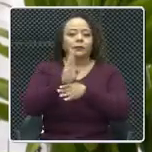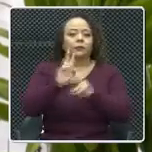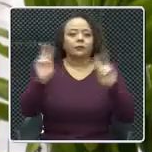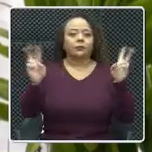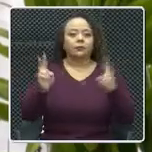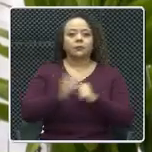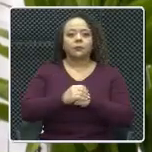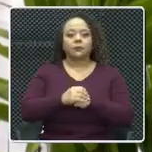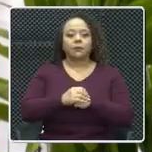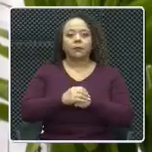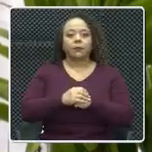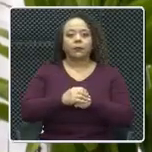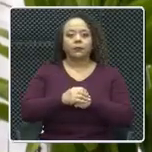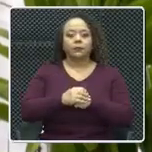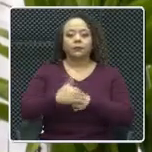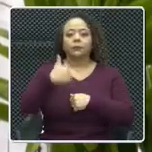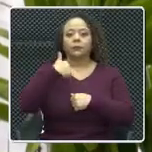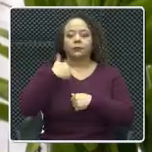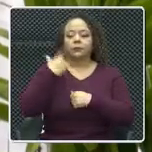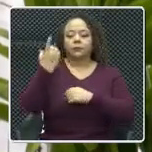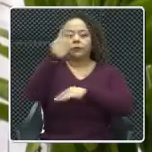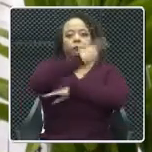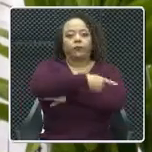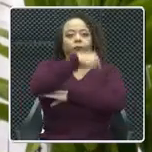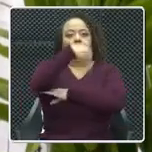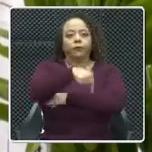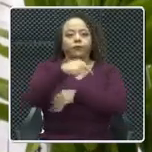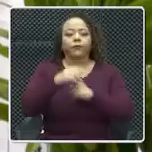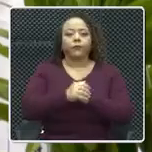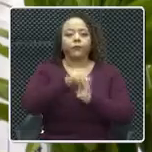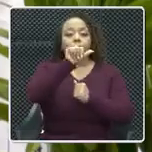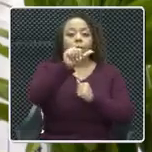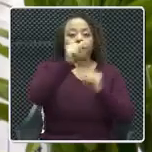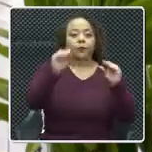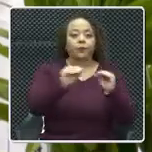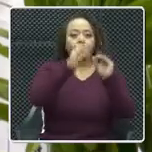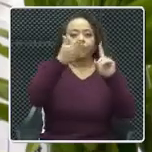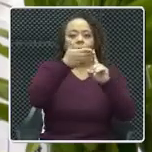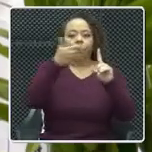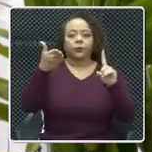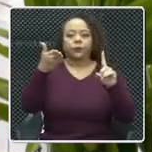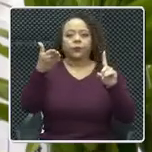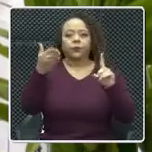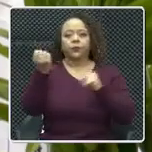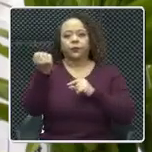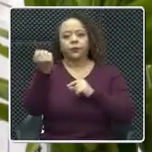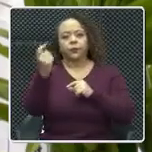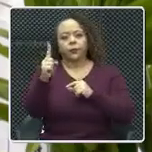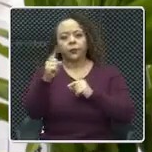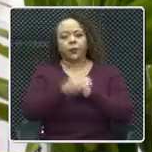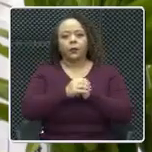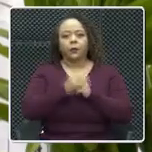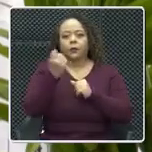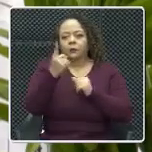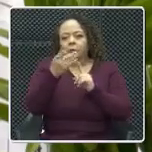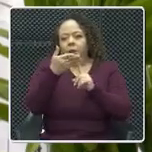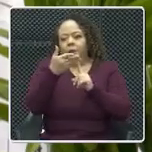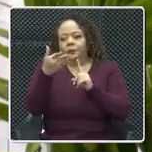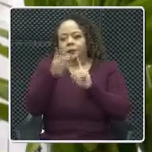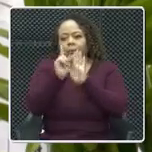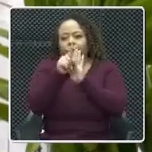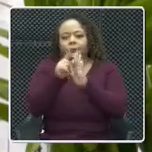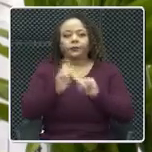vivo que vamos a tener el día de hoy de 10 de la mañana a más o menos 11 y unos